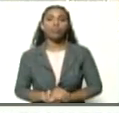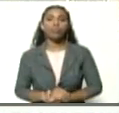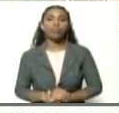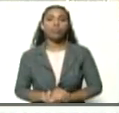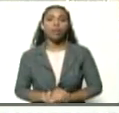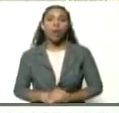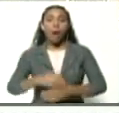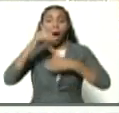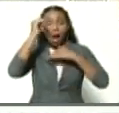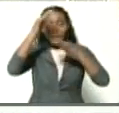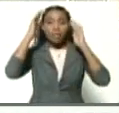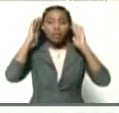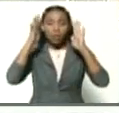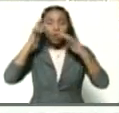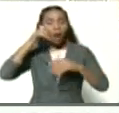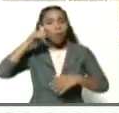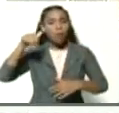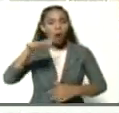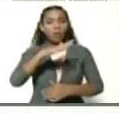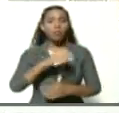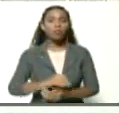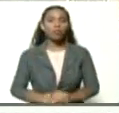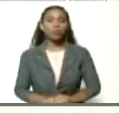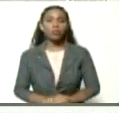Por atender a nuestro pueblo.